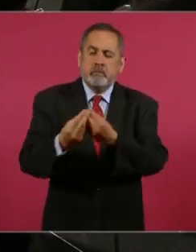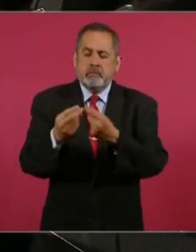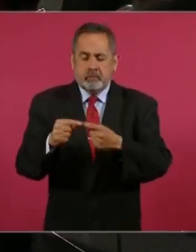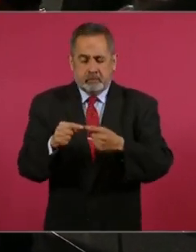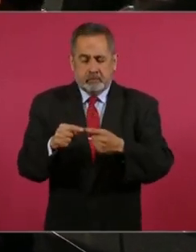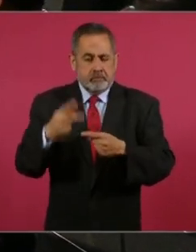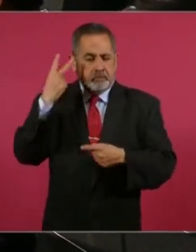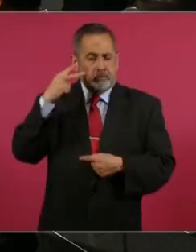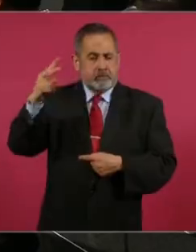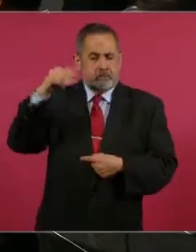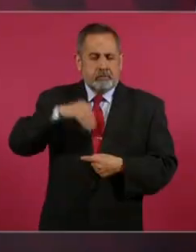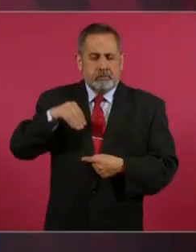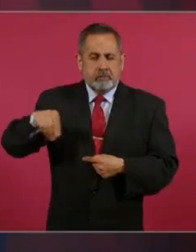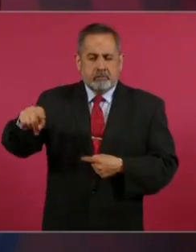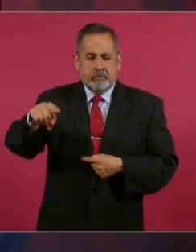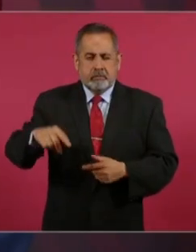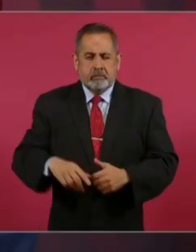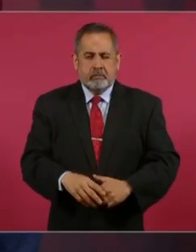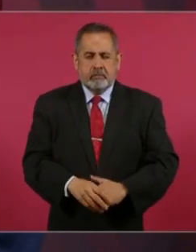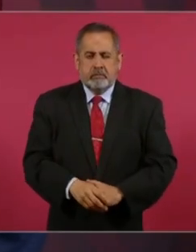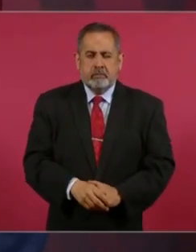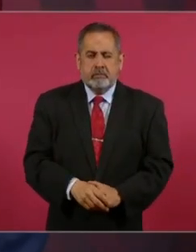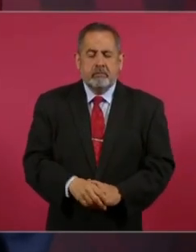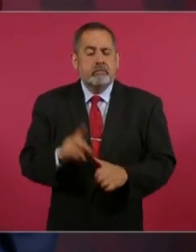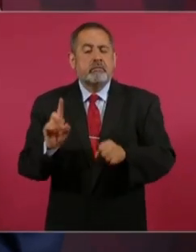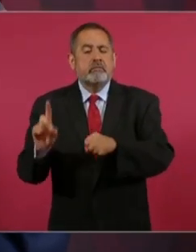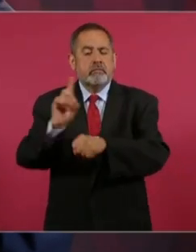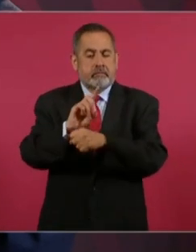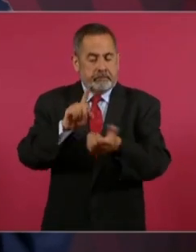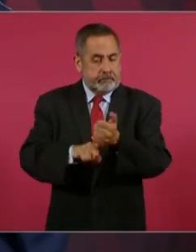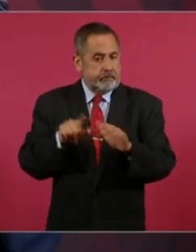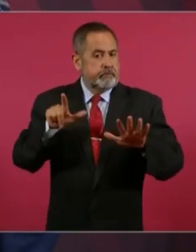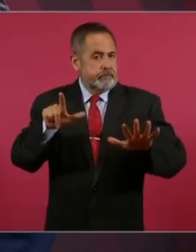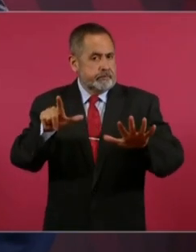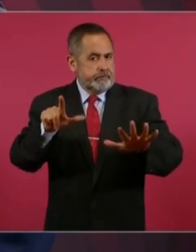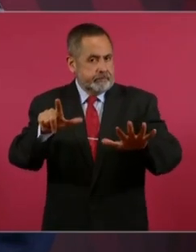terminado el recorrido el 17